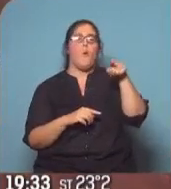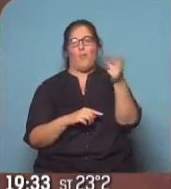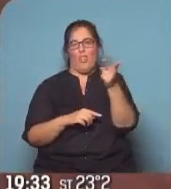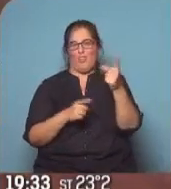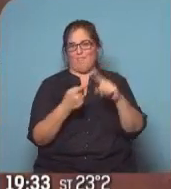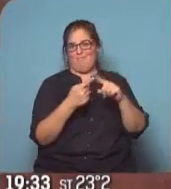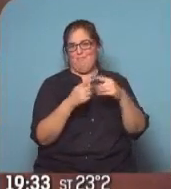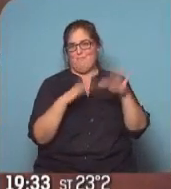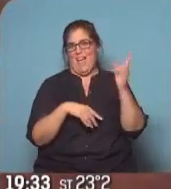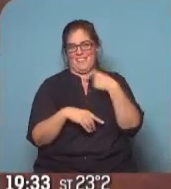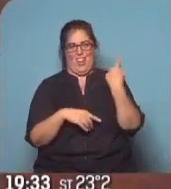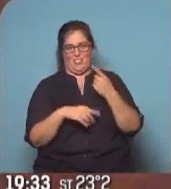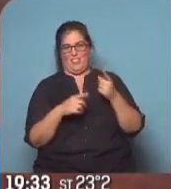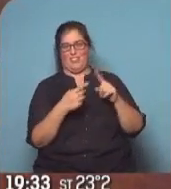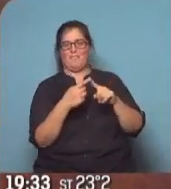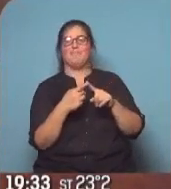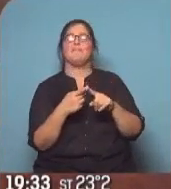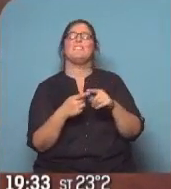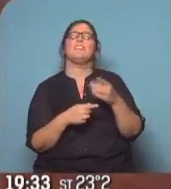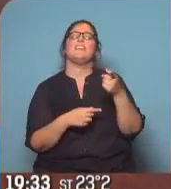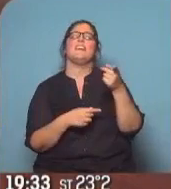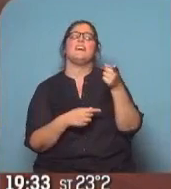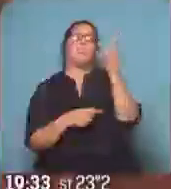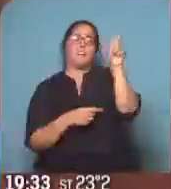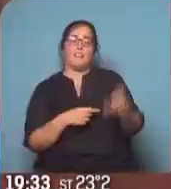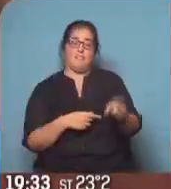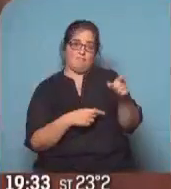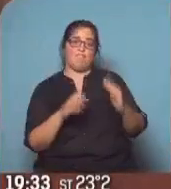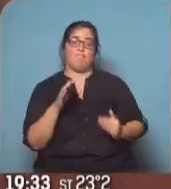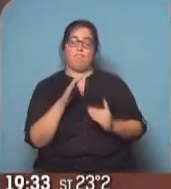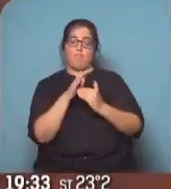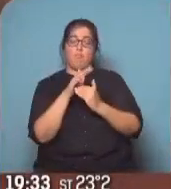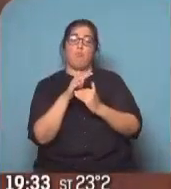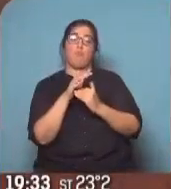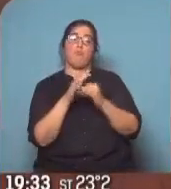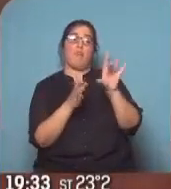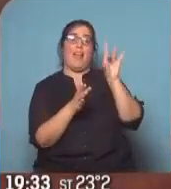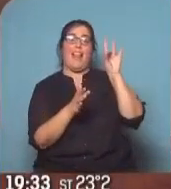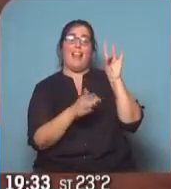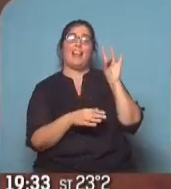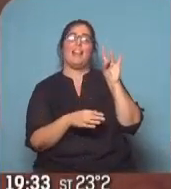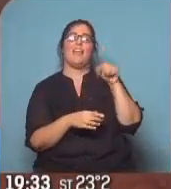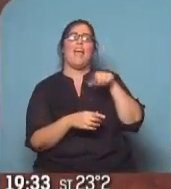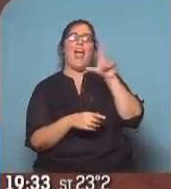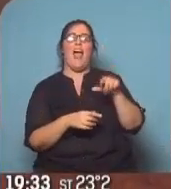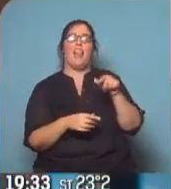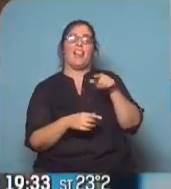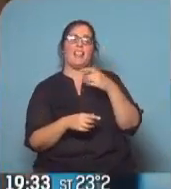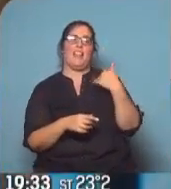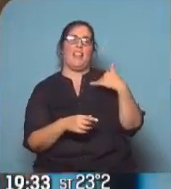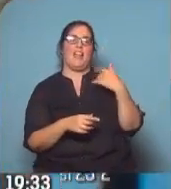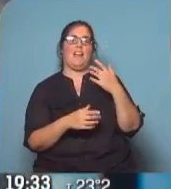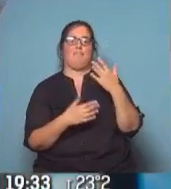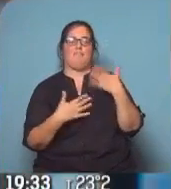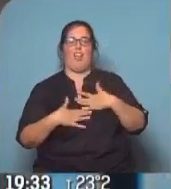nosotros cuando se ve lo elige como sumo pontífice muchos aquí en la argentina han celebrado esa decisión y todos